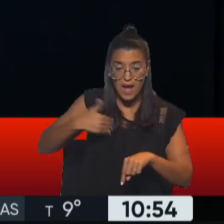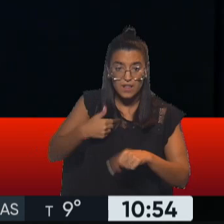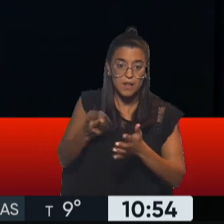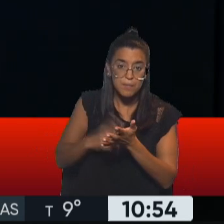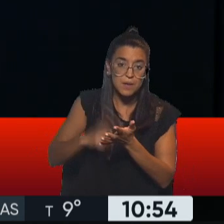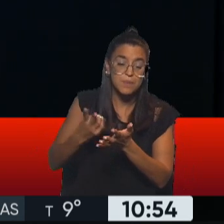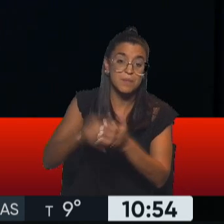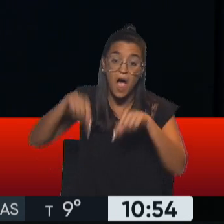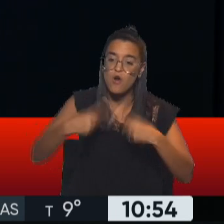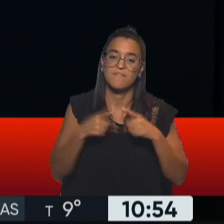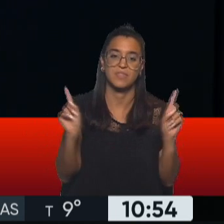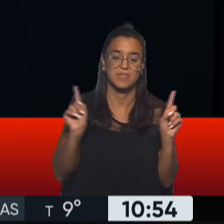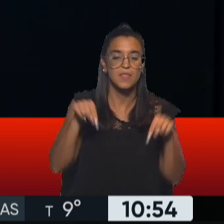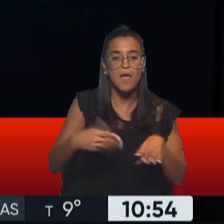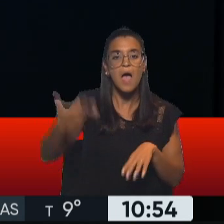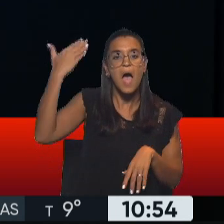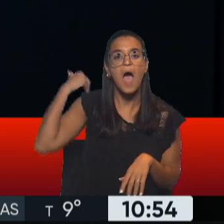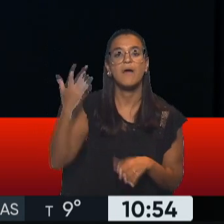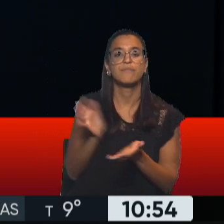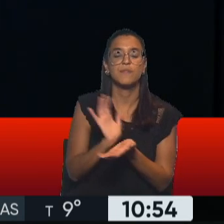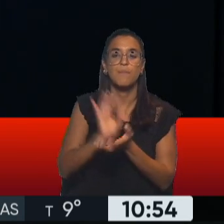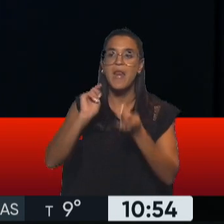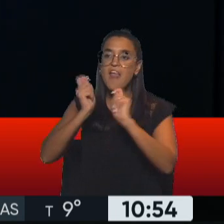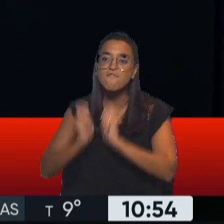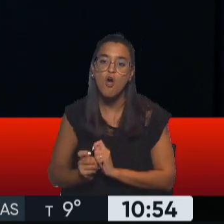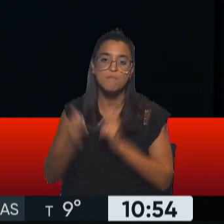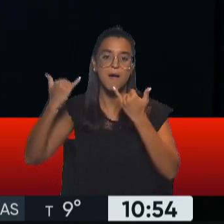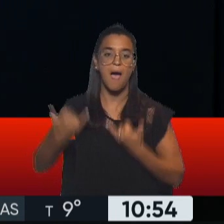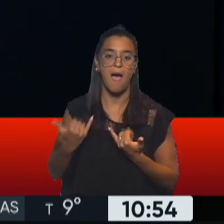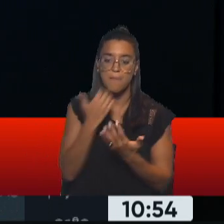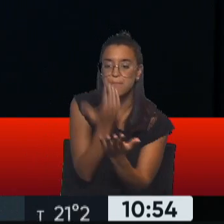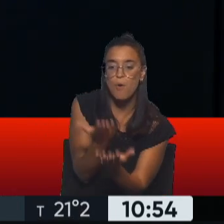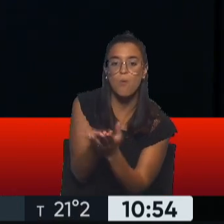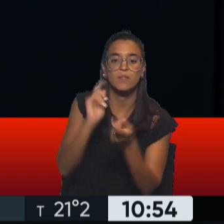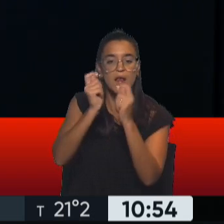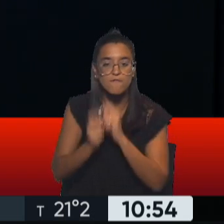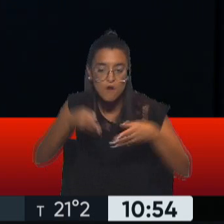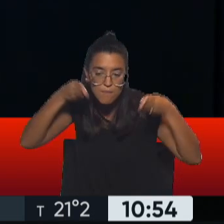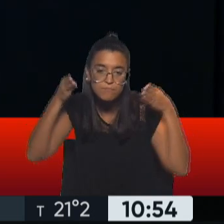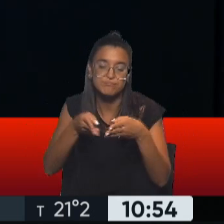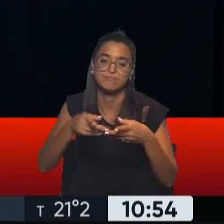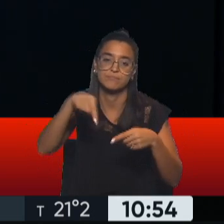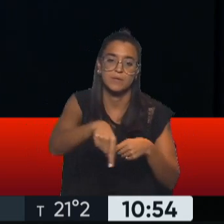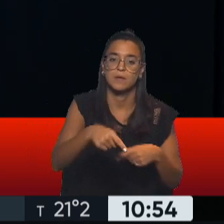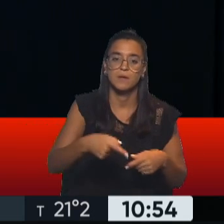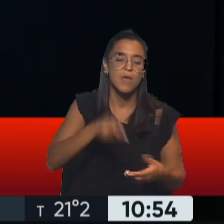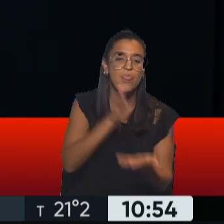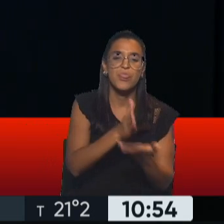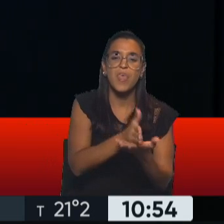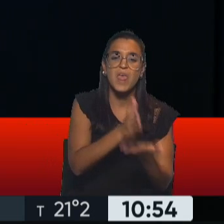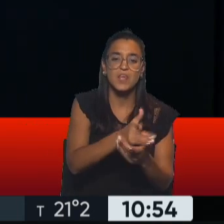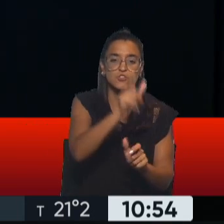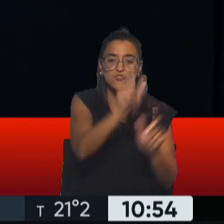en el cual se planteaba un conjunto de reformas que apuntaba a dañar derechos de